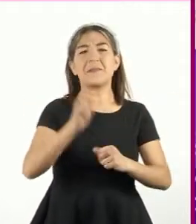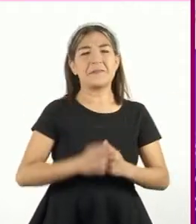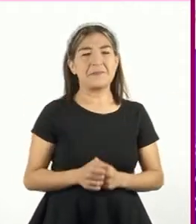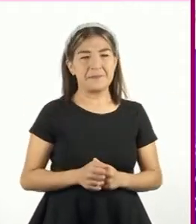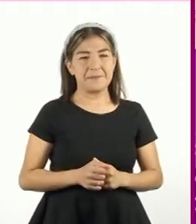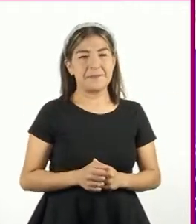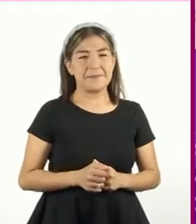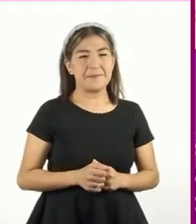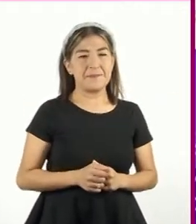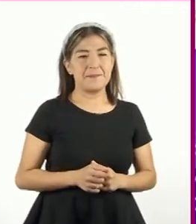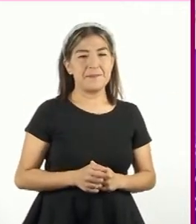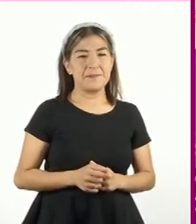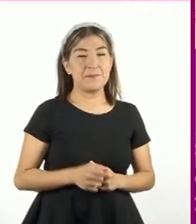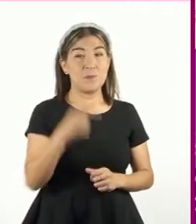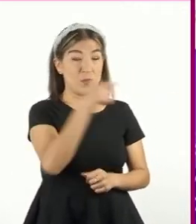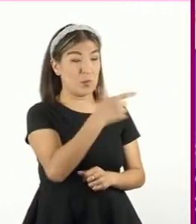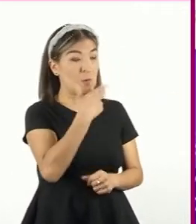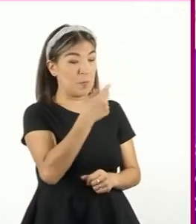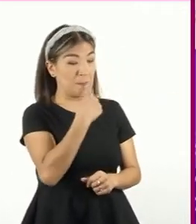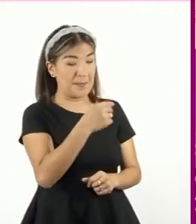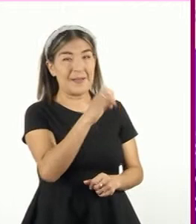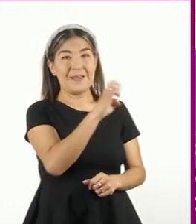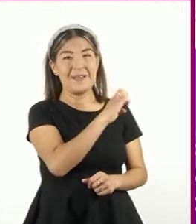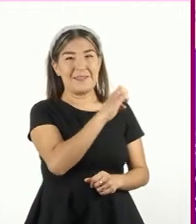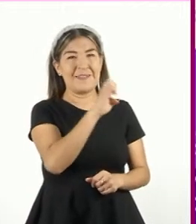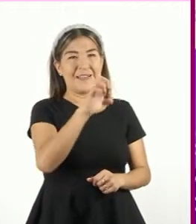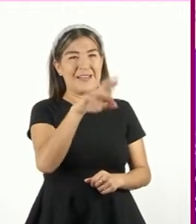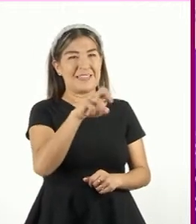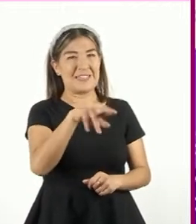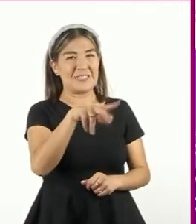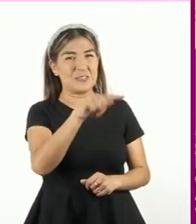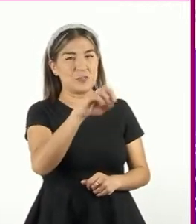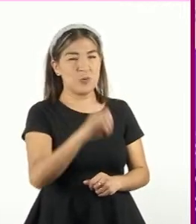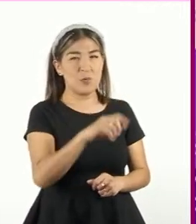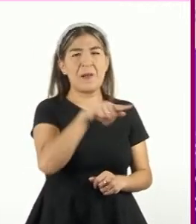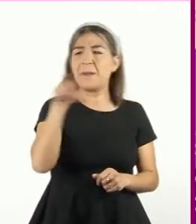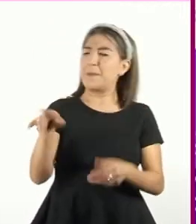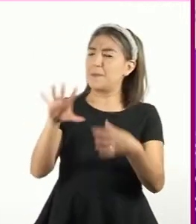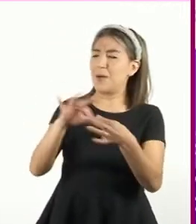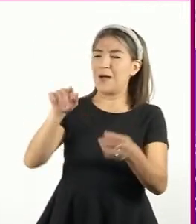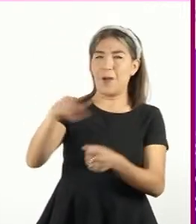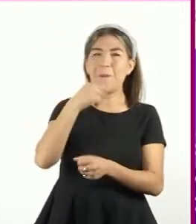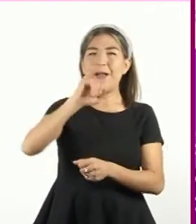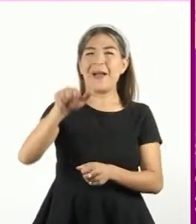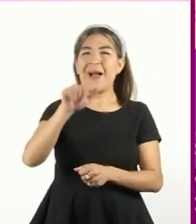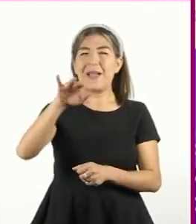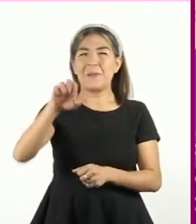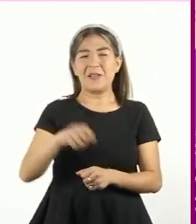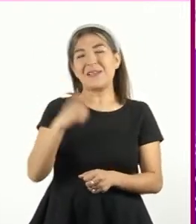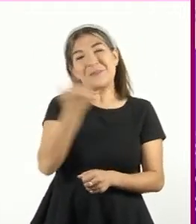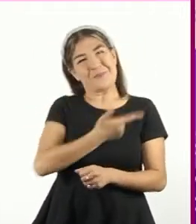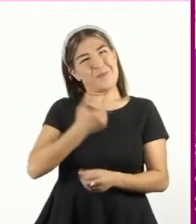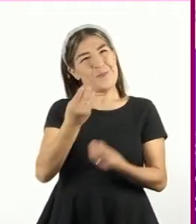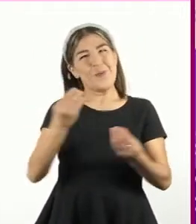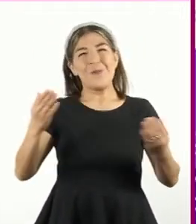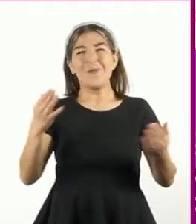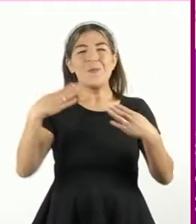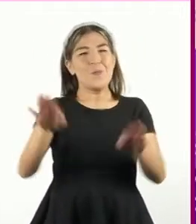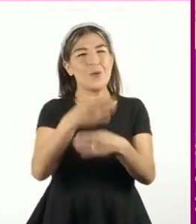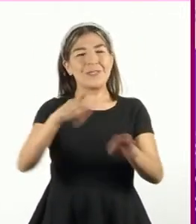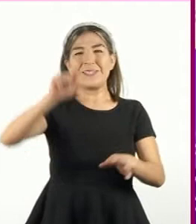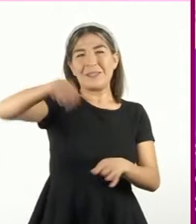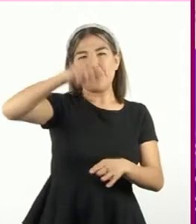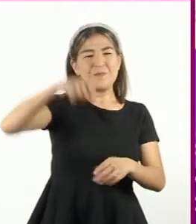Ernesto le comenta a Jaime que le gusta mucho la música de salsa y Jaime le responde que a él le gusta